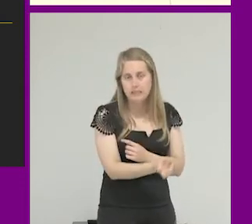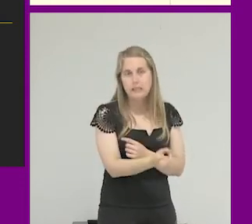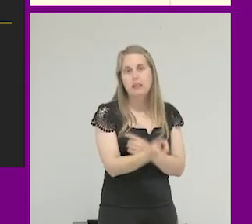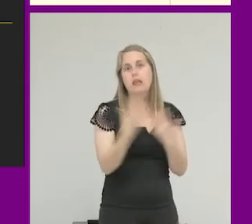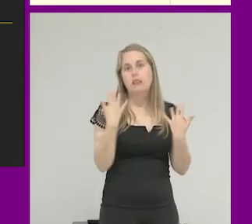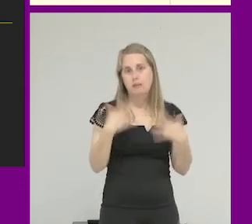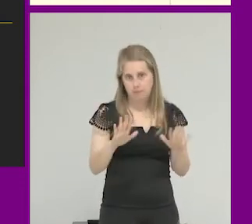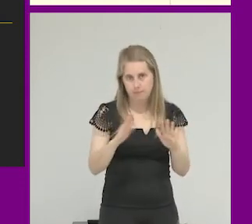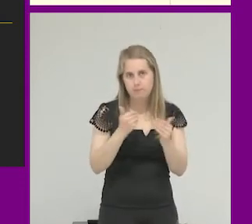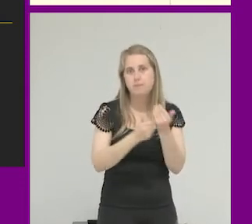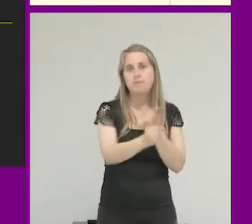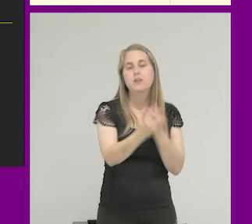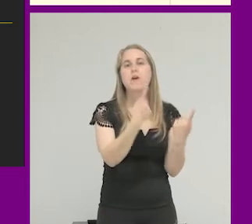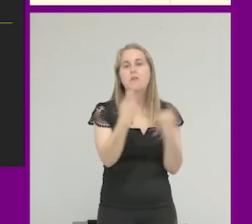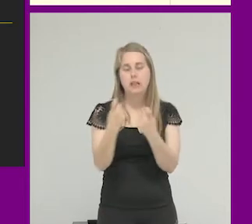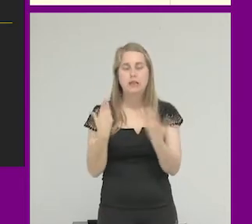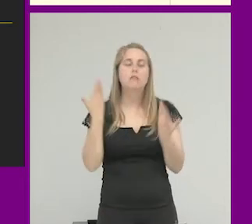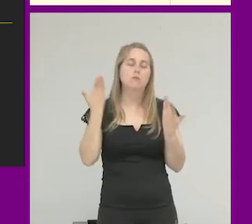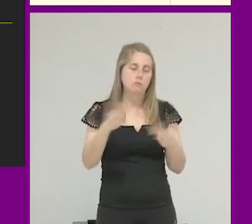zane ardatza, ez?